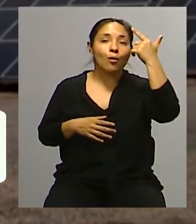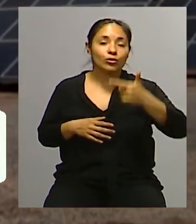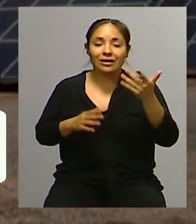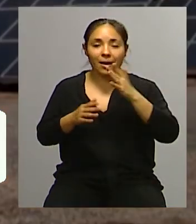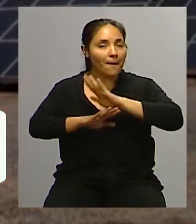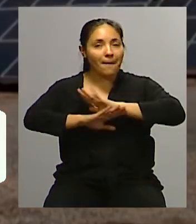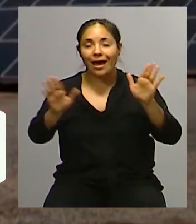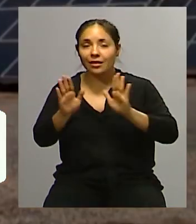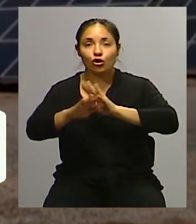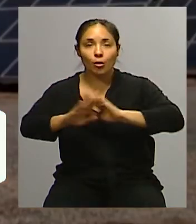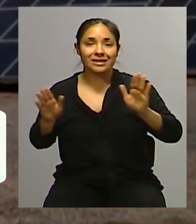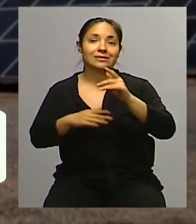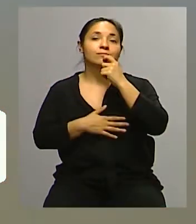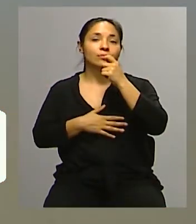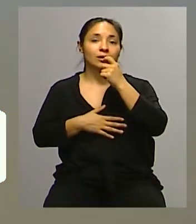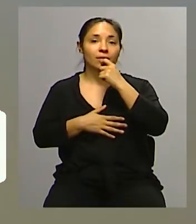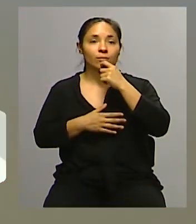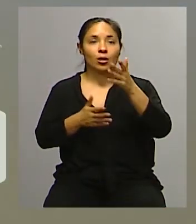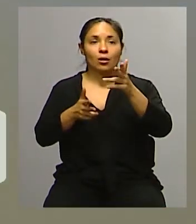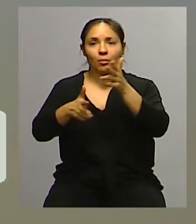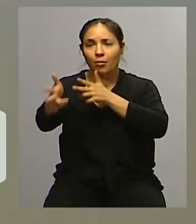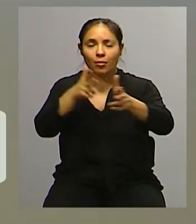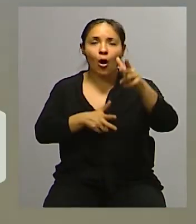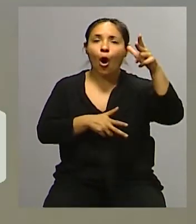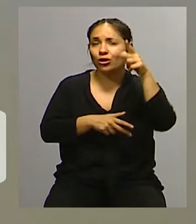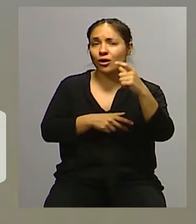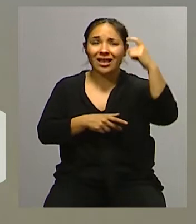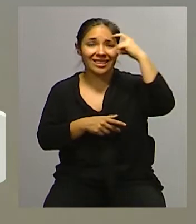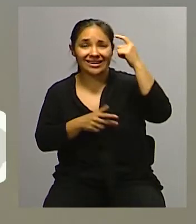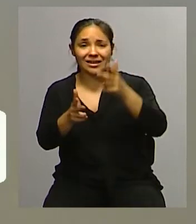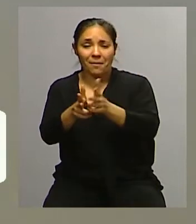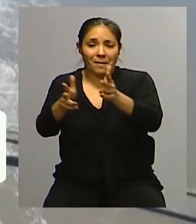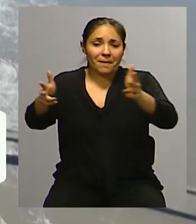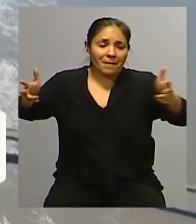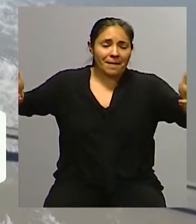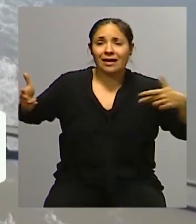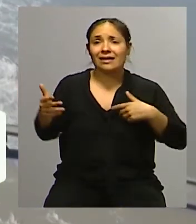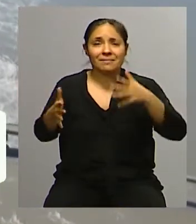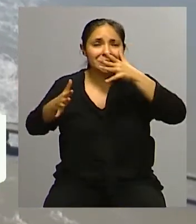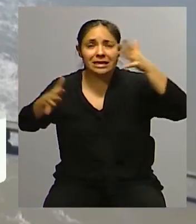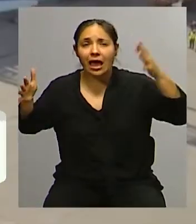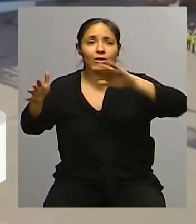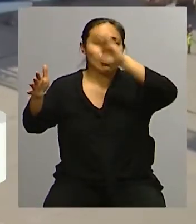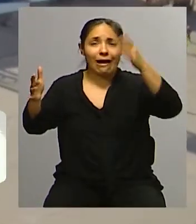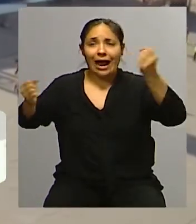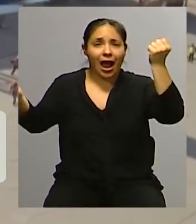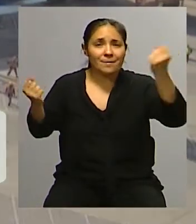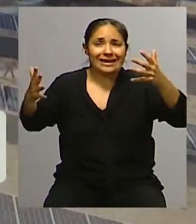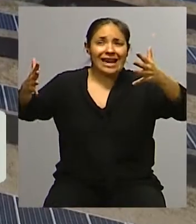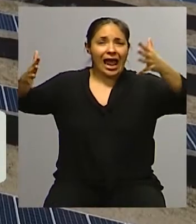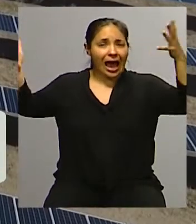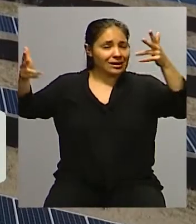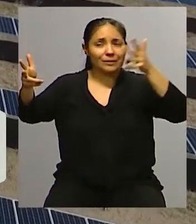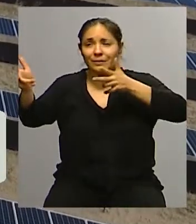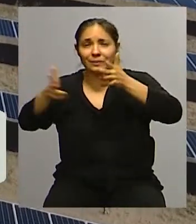si tienen autopistas de 8, 10 carriles, Claro. camionetas terribles se movilizan, tienen una altísima tasa de